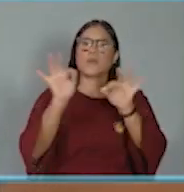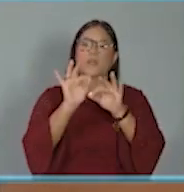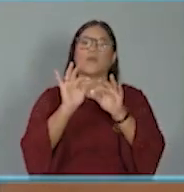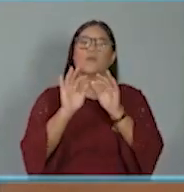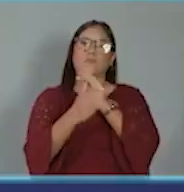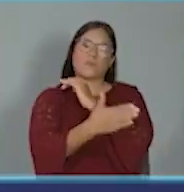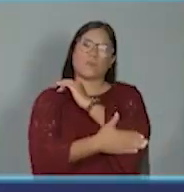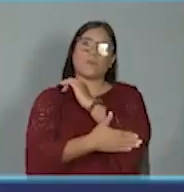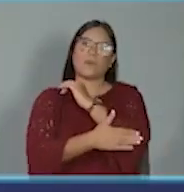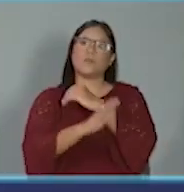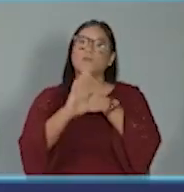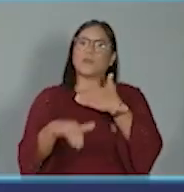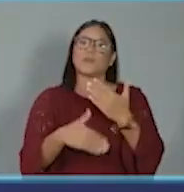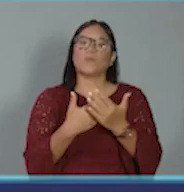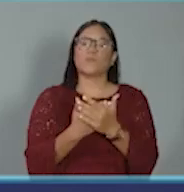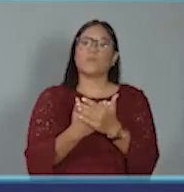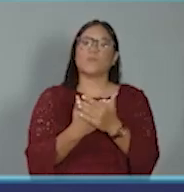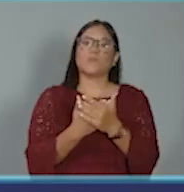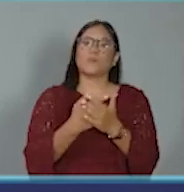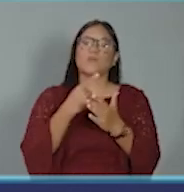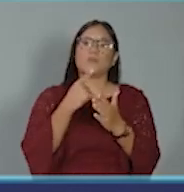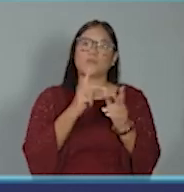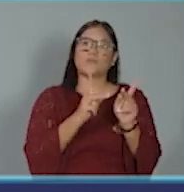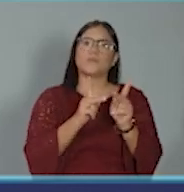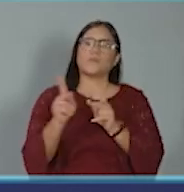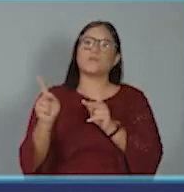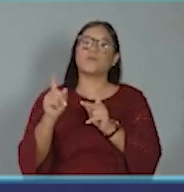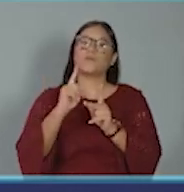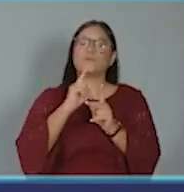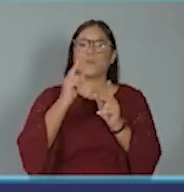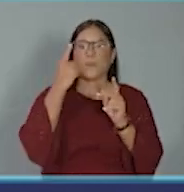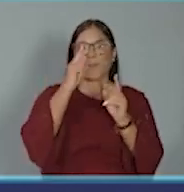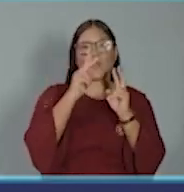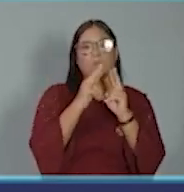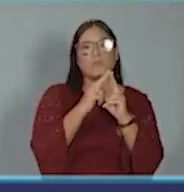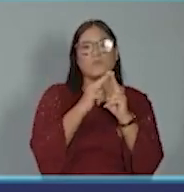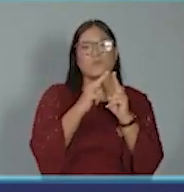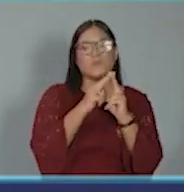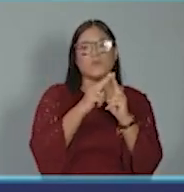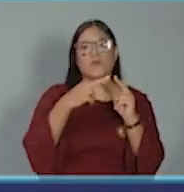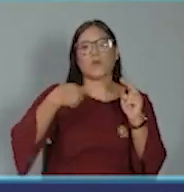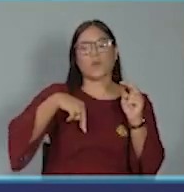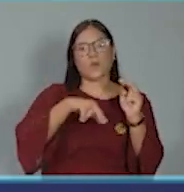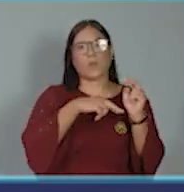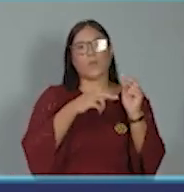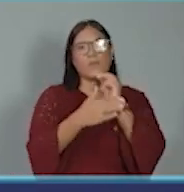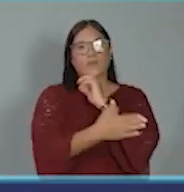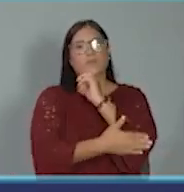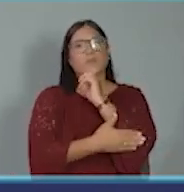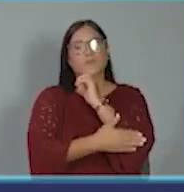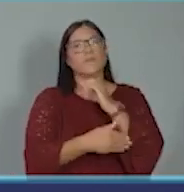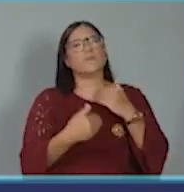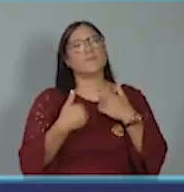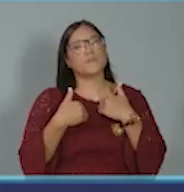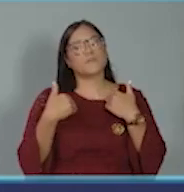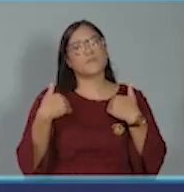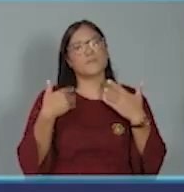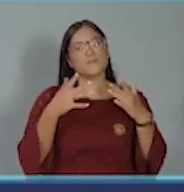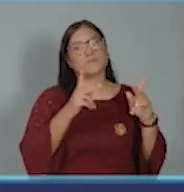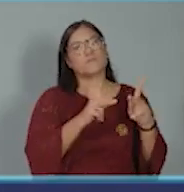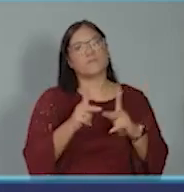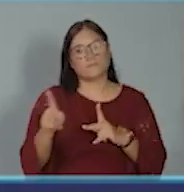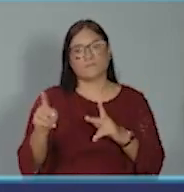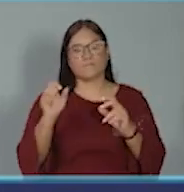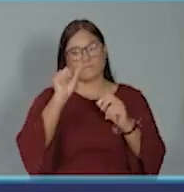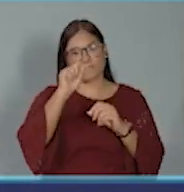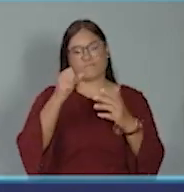porque todo esto todos estos datos son importantes conocerlos para conocer nuestro país también lo que tenemos y lo que carecemos también